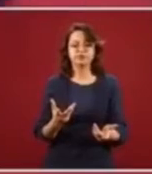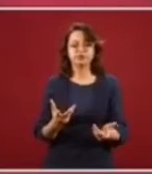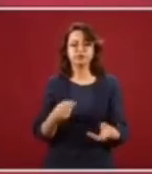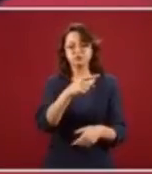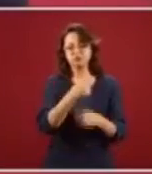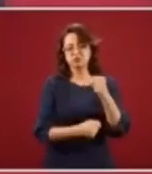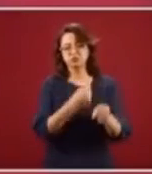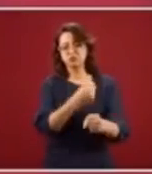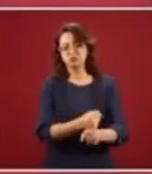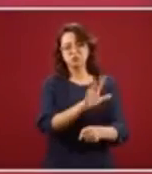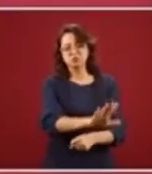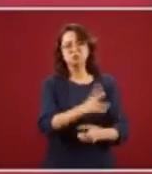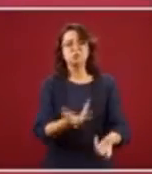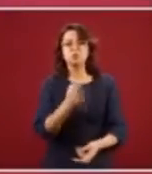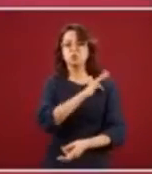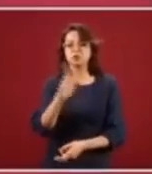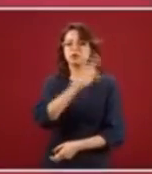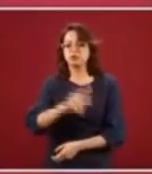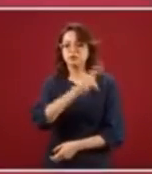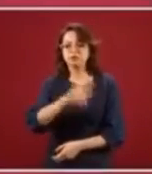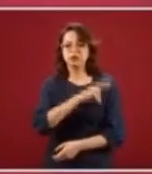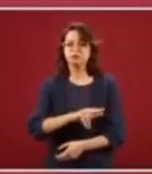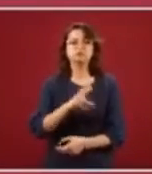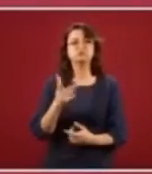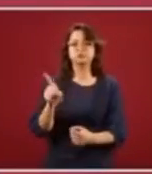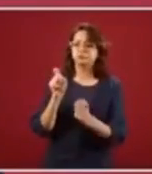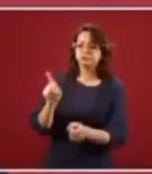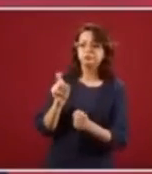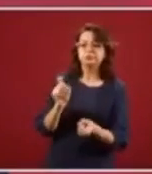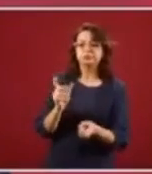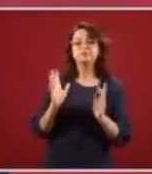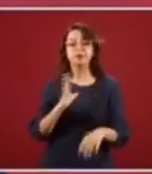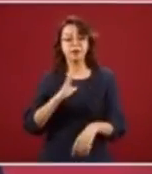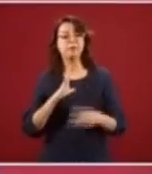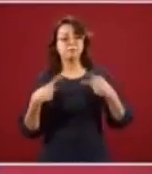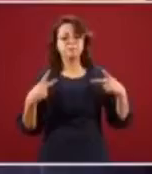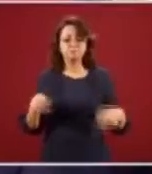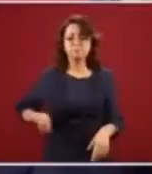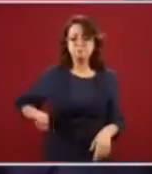Ese año se podría rentar, y ya hay quien quiera rentar